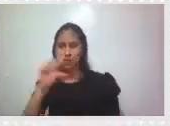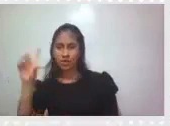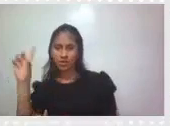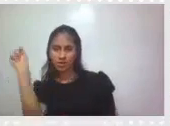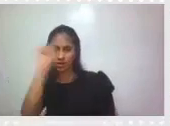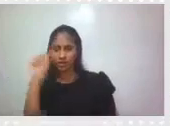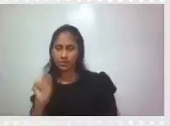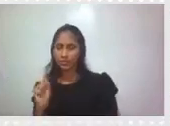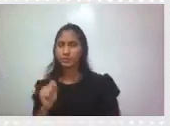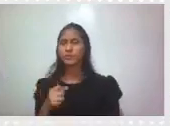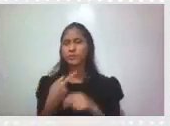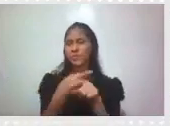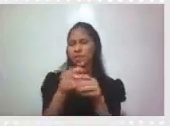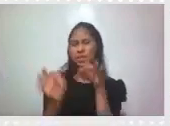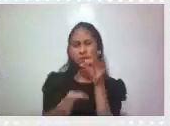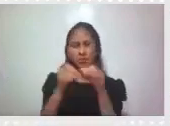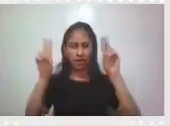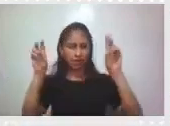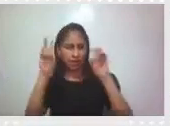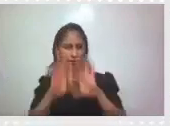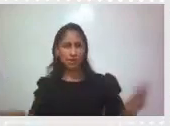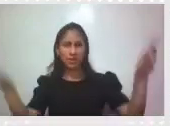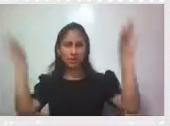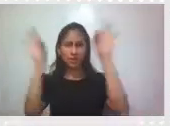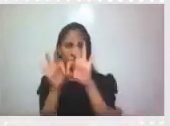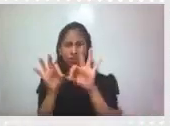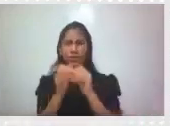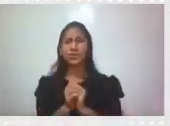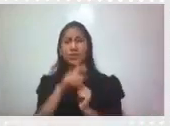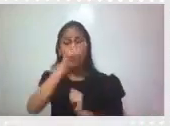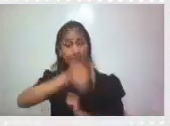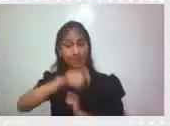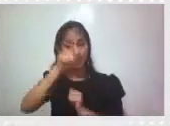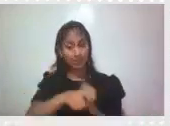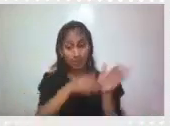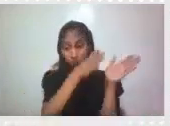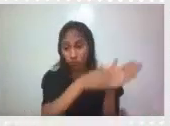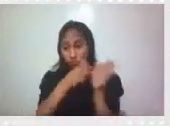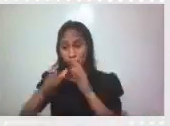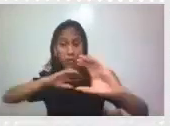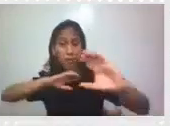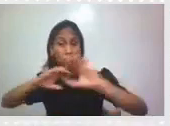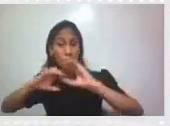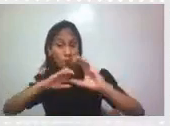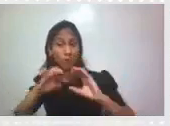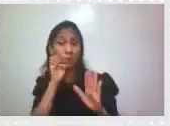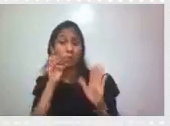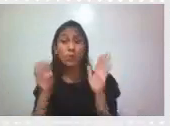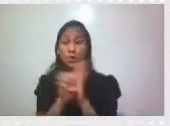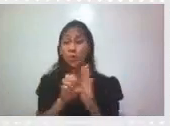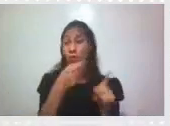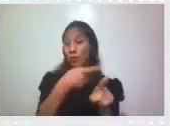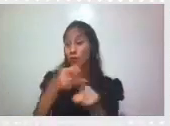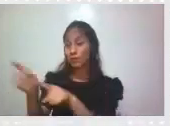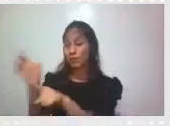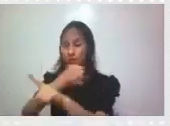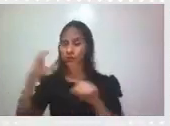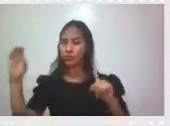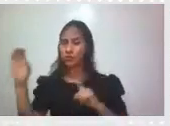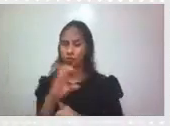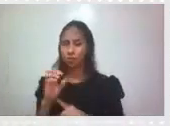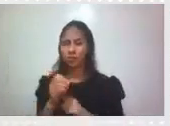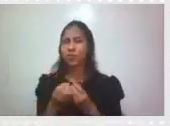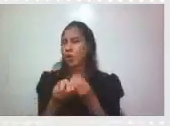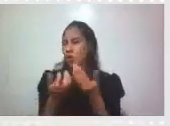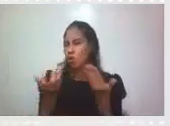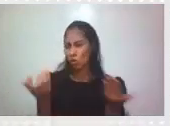sobre los cuales necesitamos seguir entendiéndonos y dialogando. Por ejemplo, la interculturalidad y cómo podemos dar un